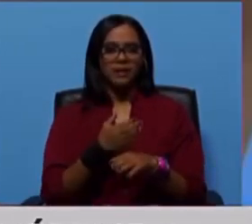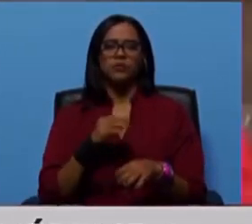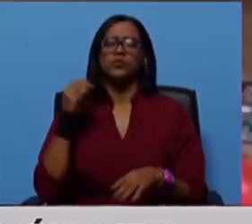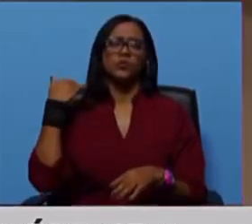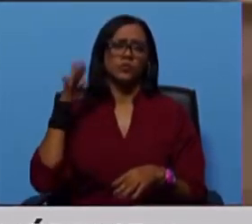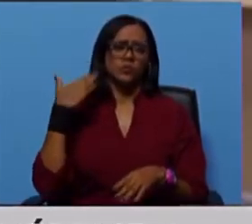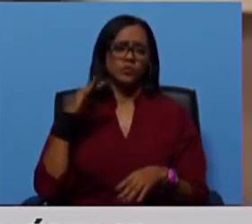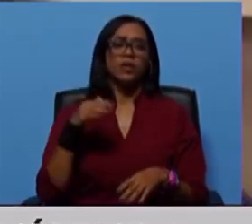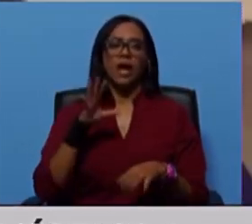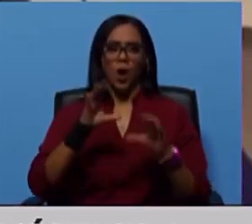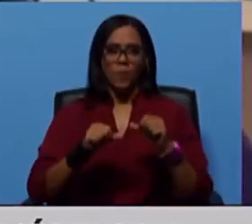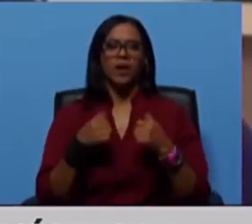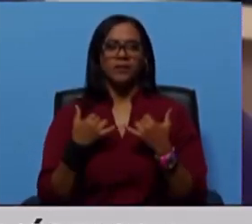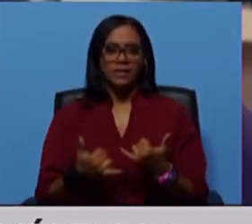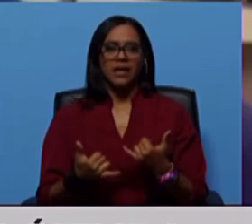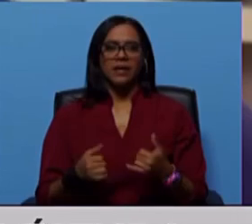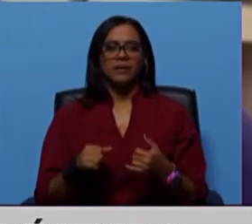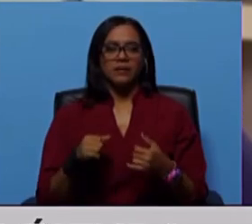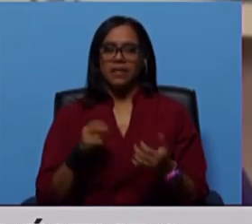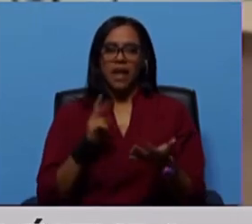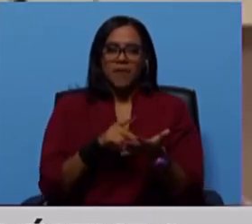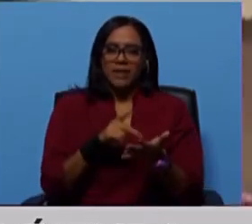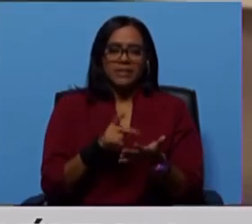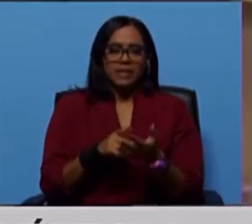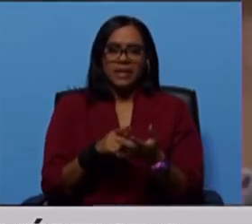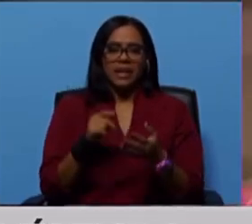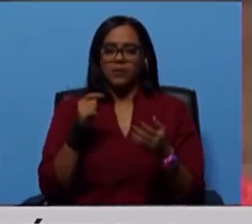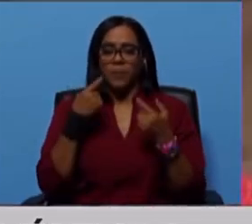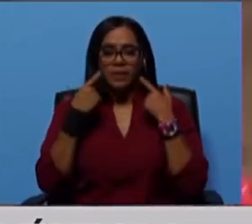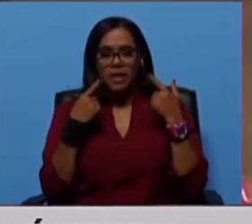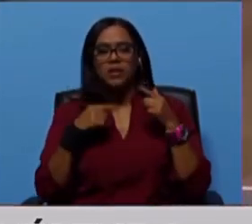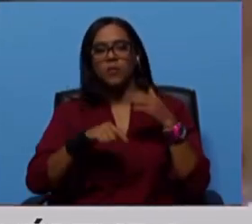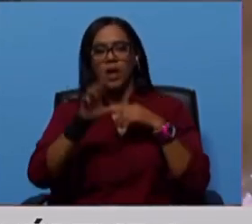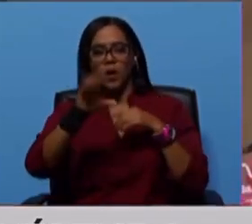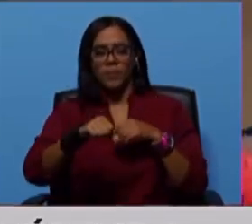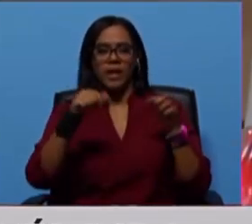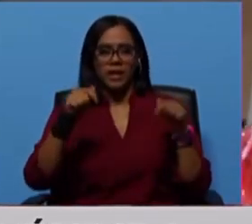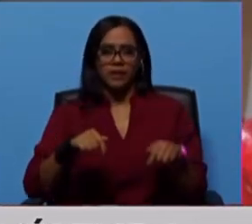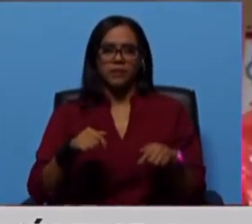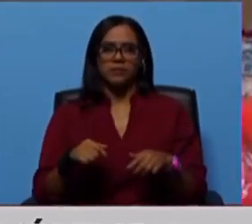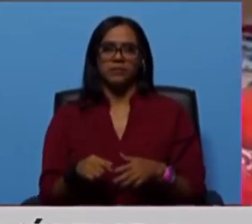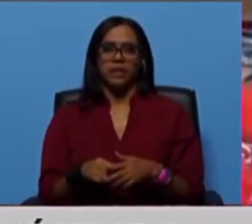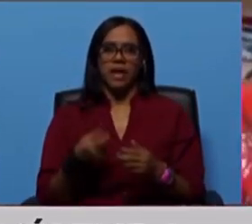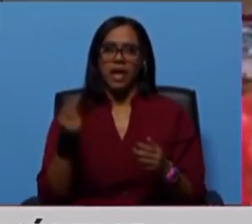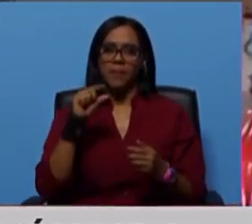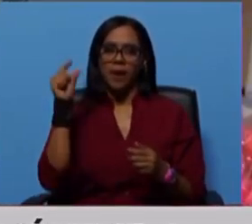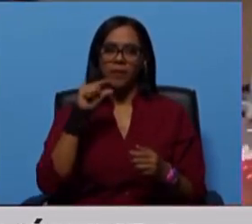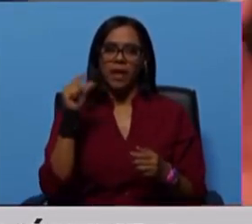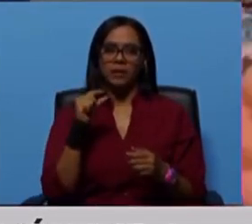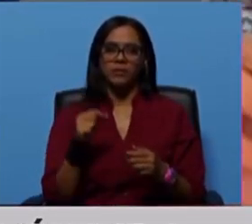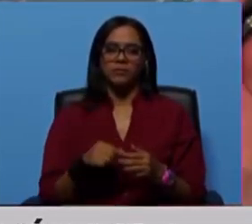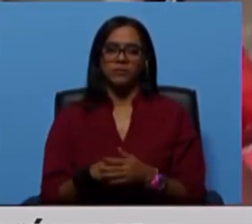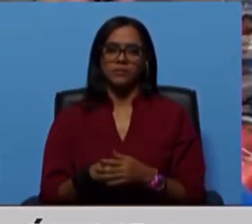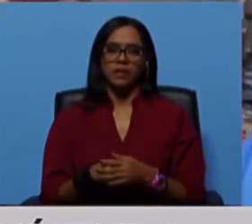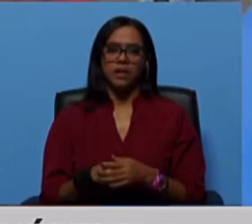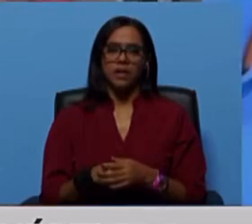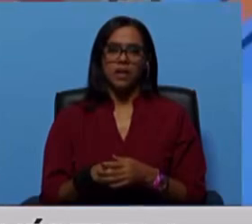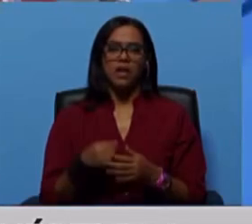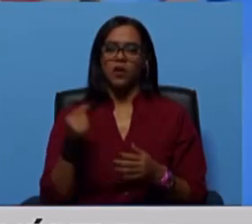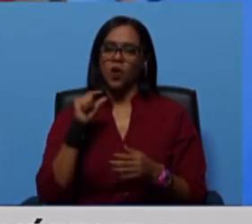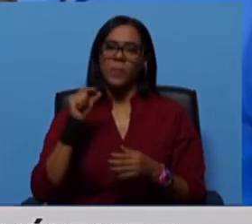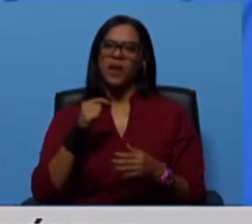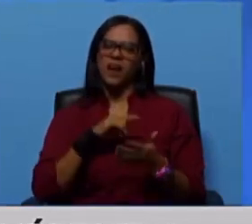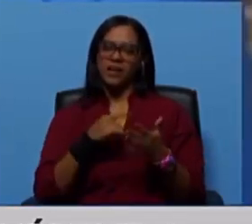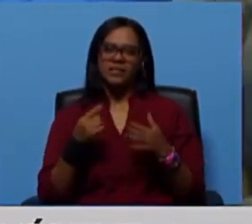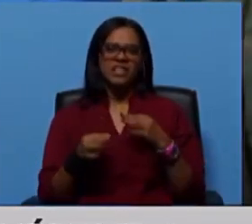varias. A veces que llega la mercancía estoy pendiente y compro aquí, porque es económico pues, comprar acá. Claro, pero cuando dices económico, ¿a qué te